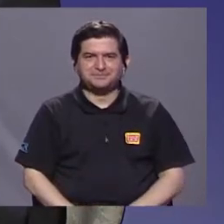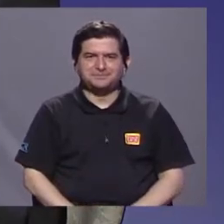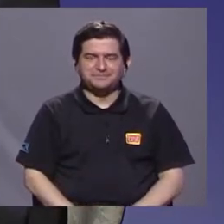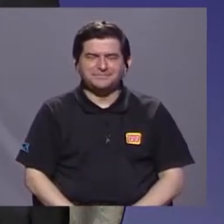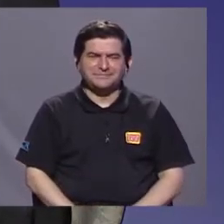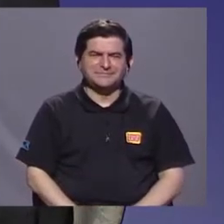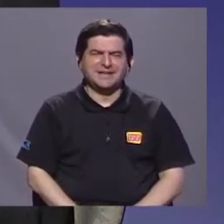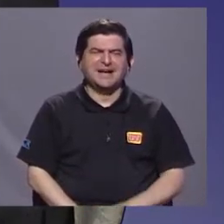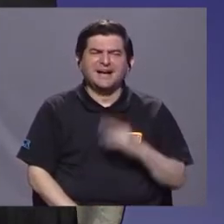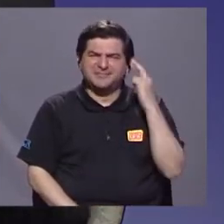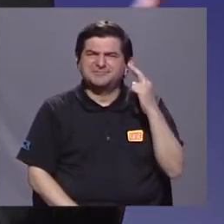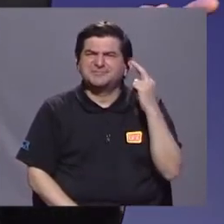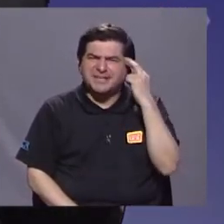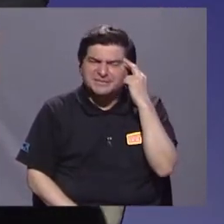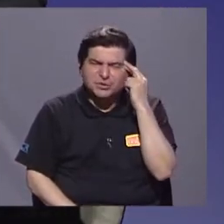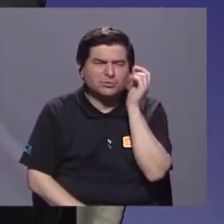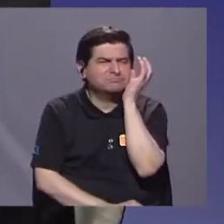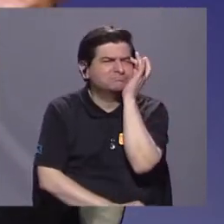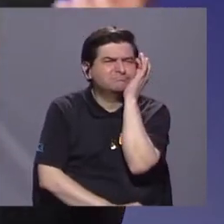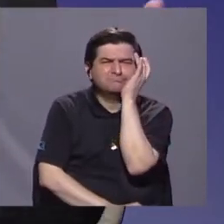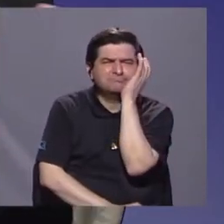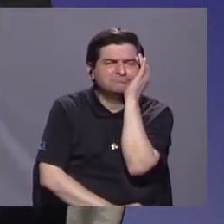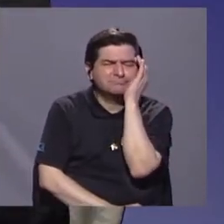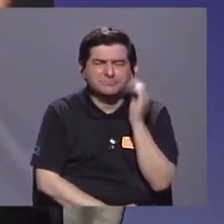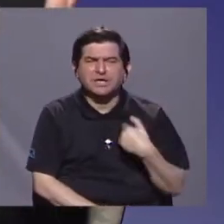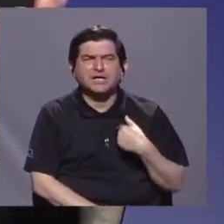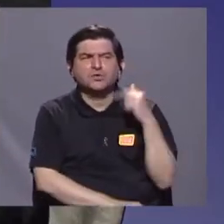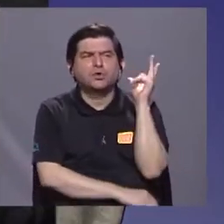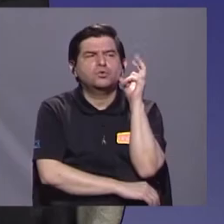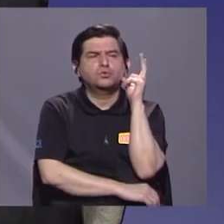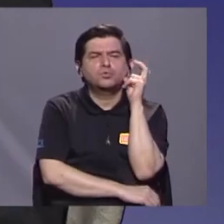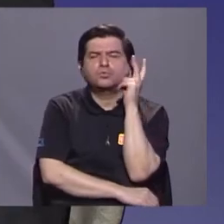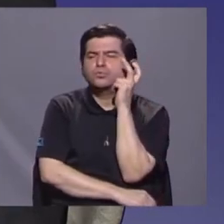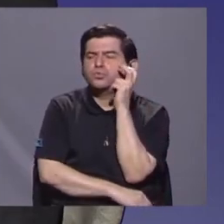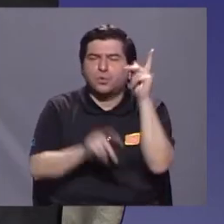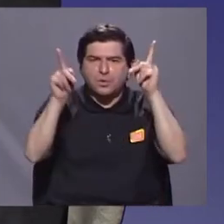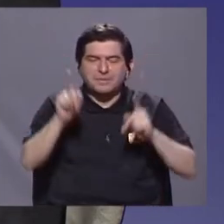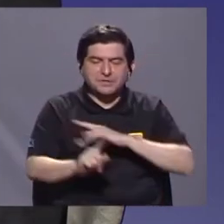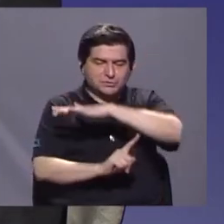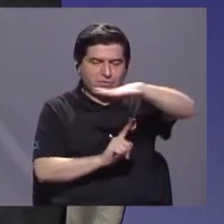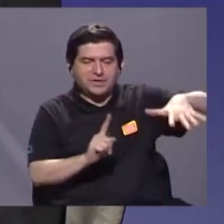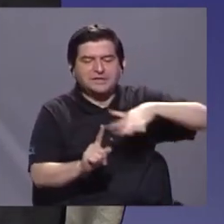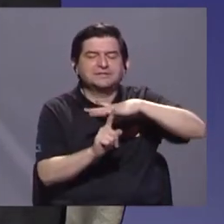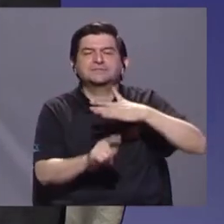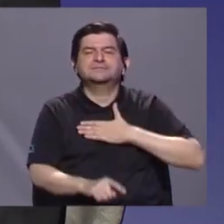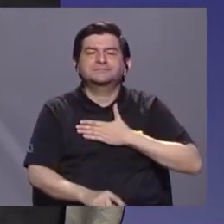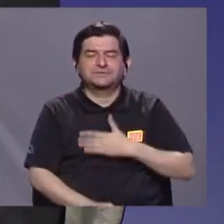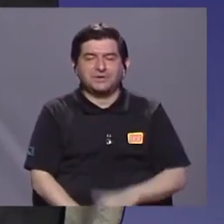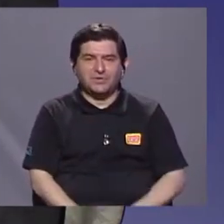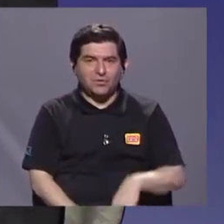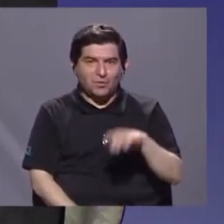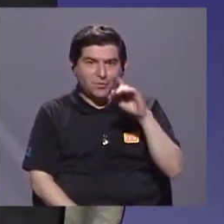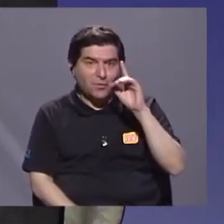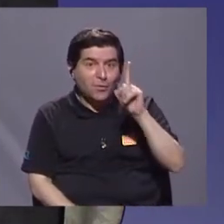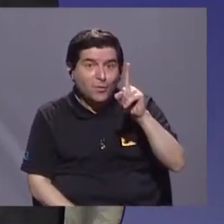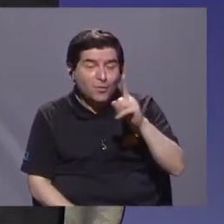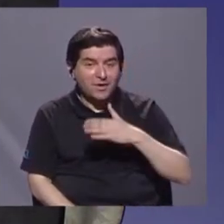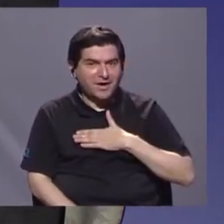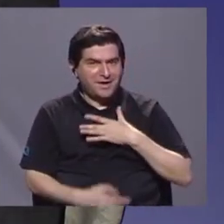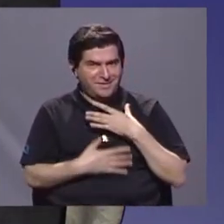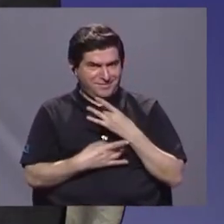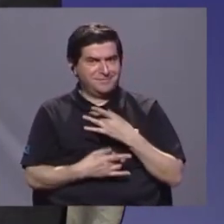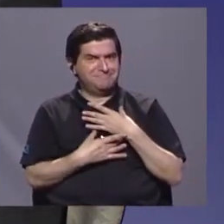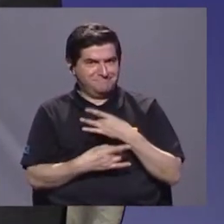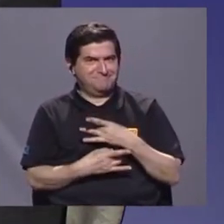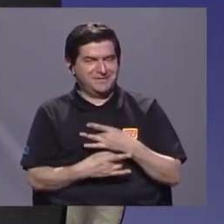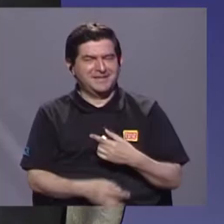responden a las inquietudes que estoy oyendo yo de la gente alrededor mío y una de las que me llama muchísimo la atención